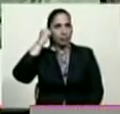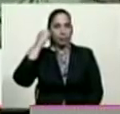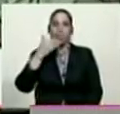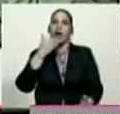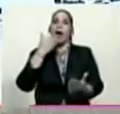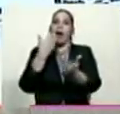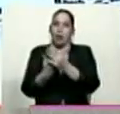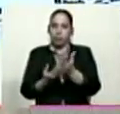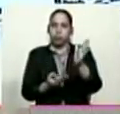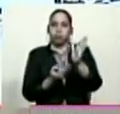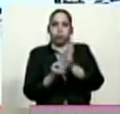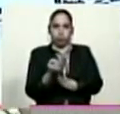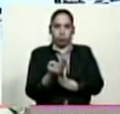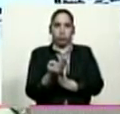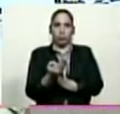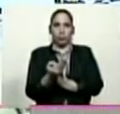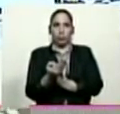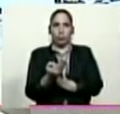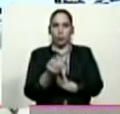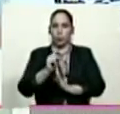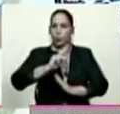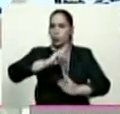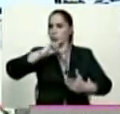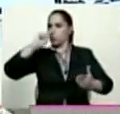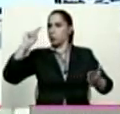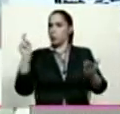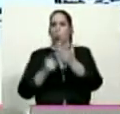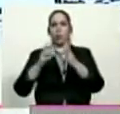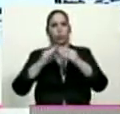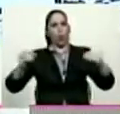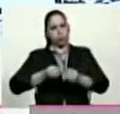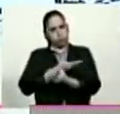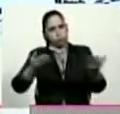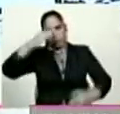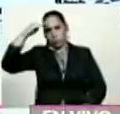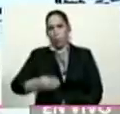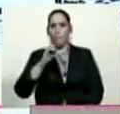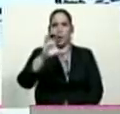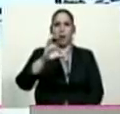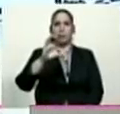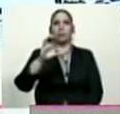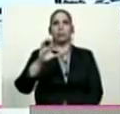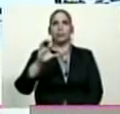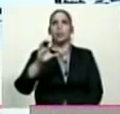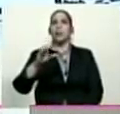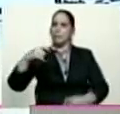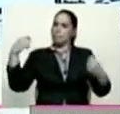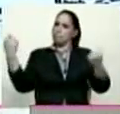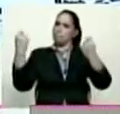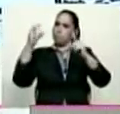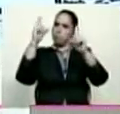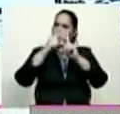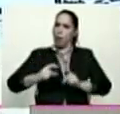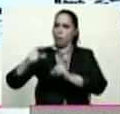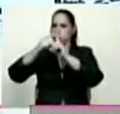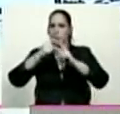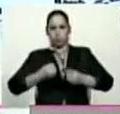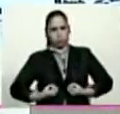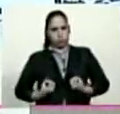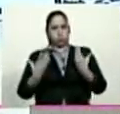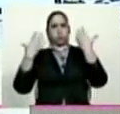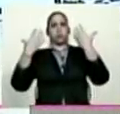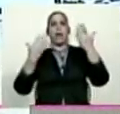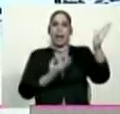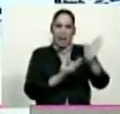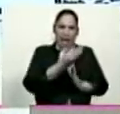Agradezco la lealtad absoluta de todos ustedes, soldados de la patria, y la consigna que va en el corazón, que va en la sangre: